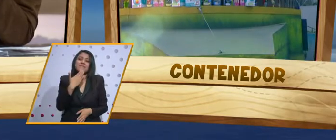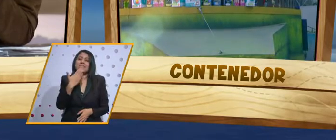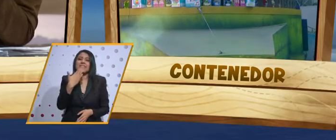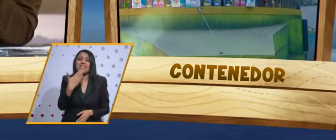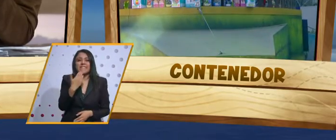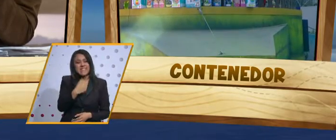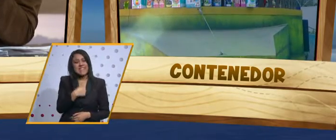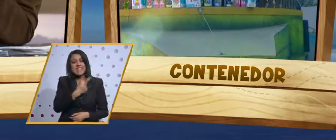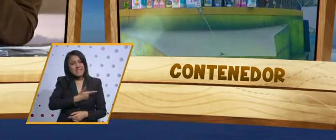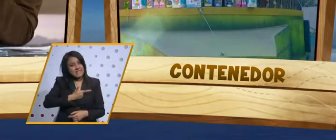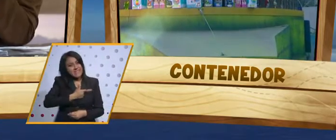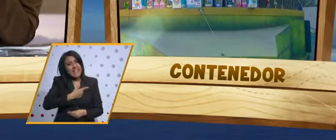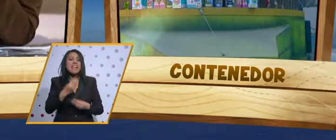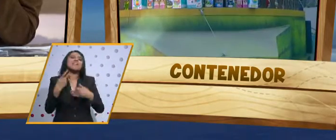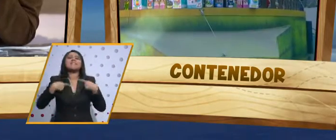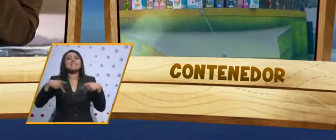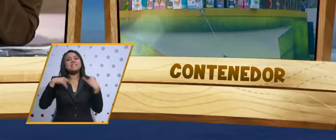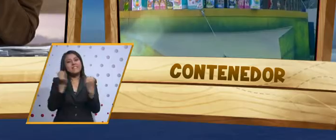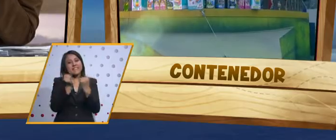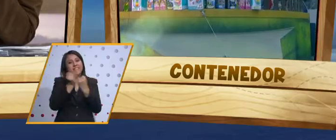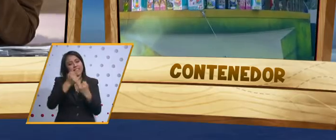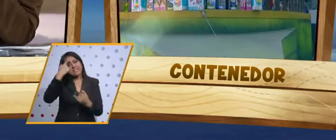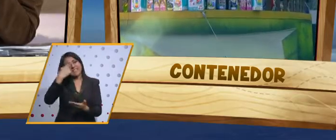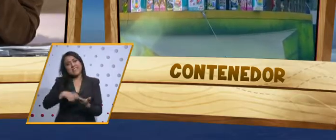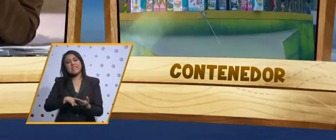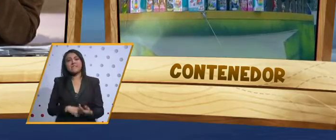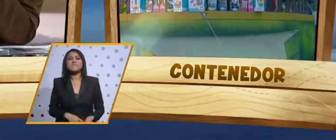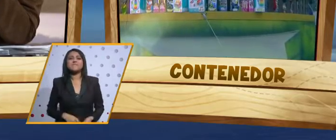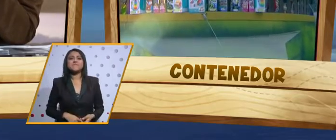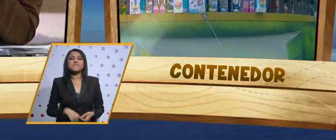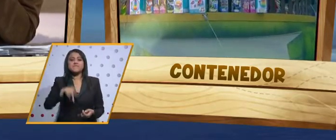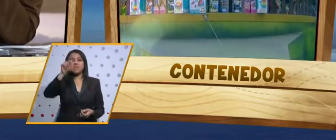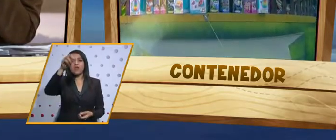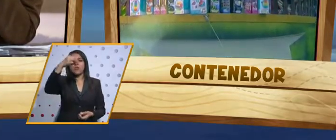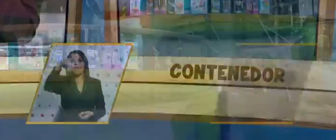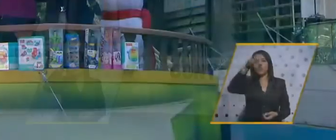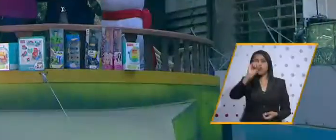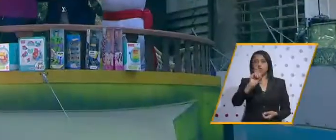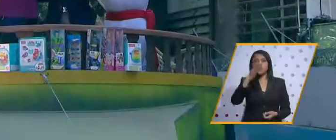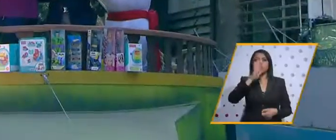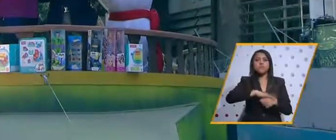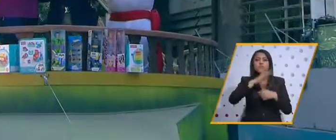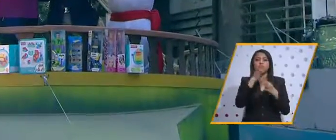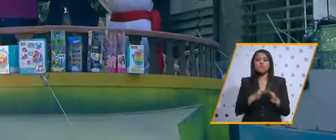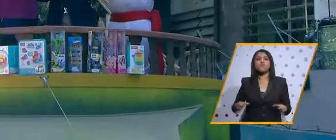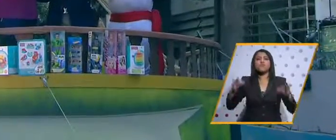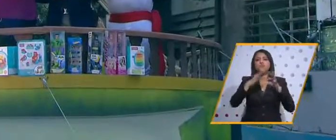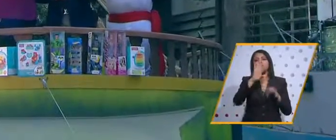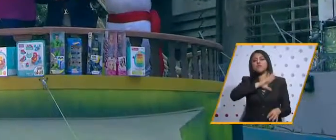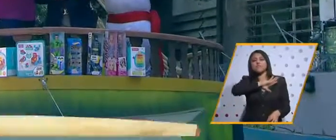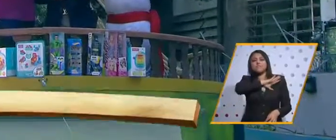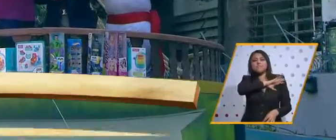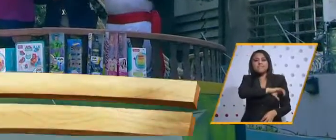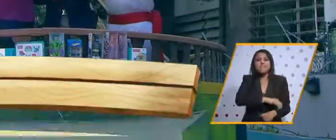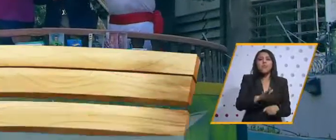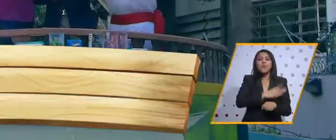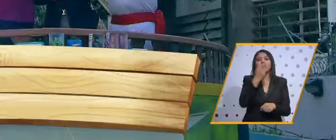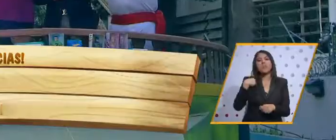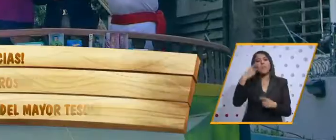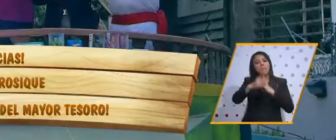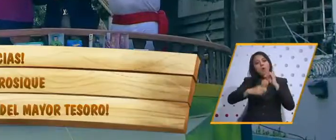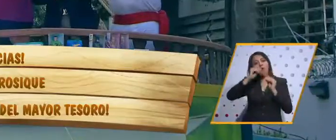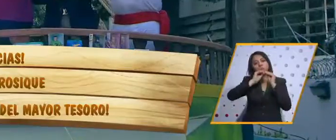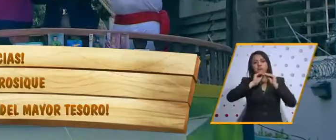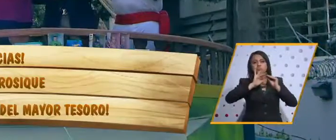al público también. Antonio Rosique, que es parte del equipo de los favoritos de las casas mexicanas, en el momento que ellos tienen que transmitir los